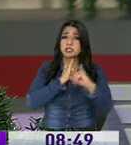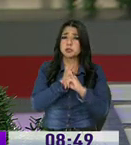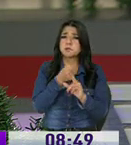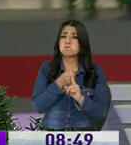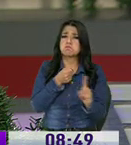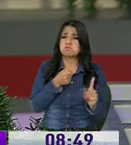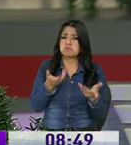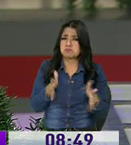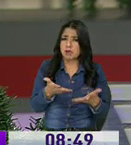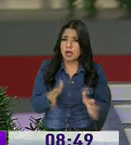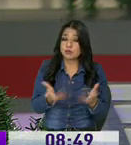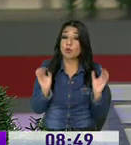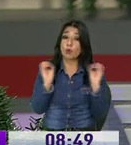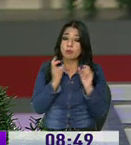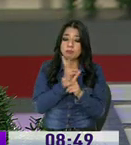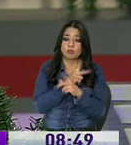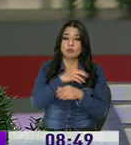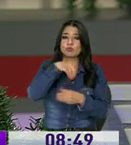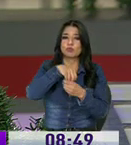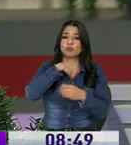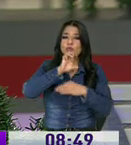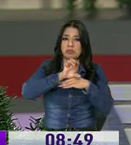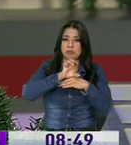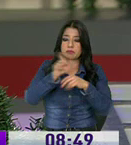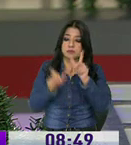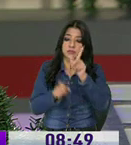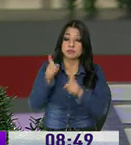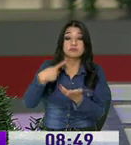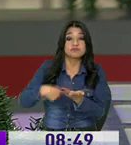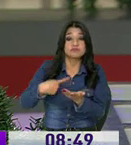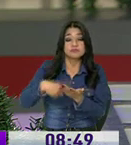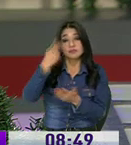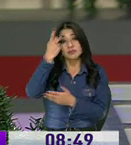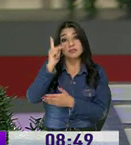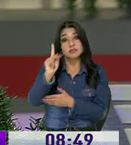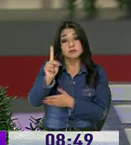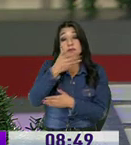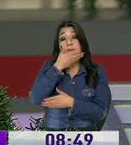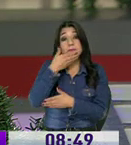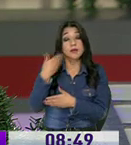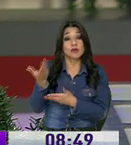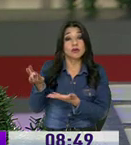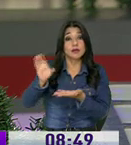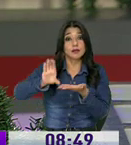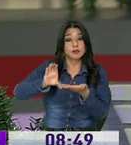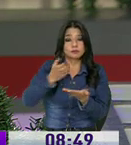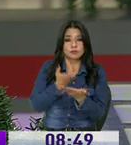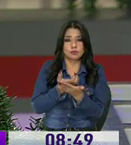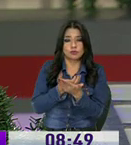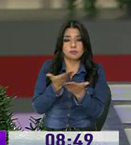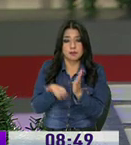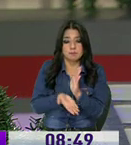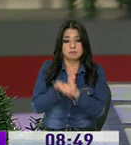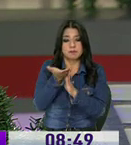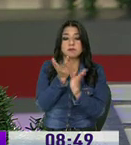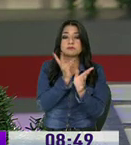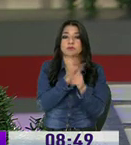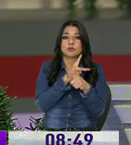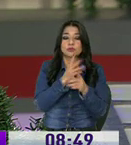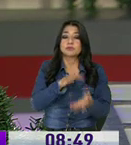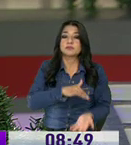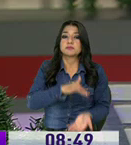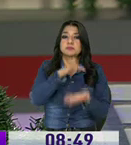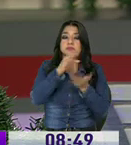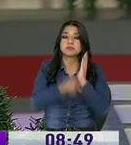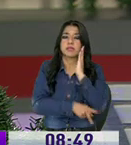e incluso en la producción del país. Para varios analistas, la decisión, que busca mejorar los ingresos económicos y aumentar la producción de barriles de